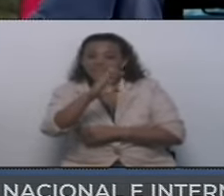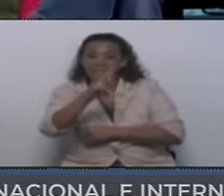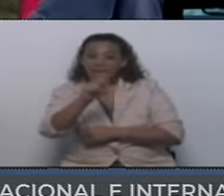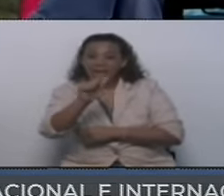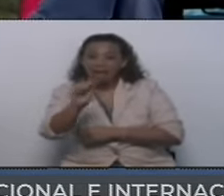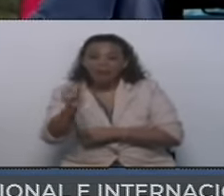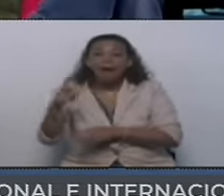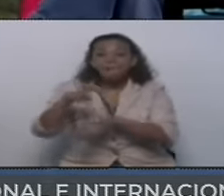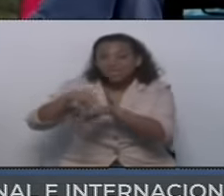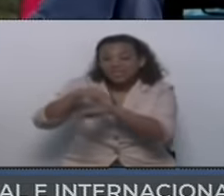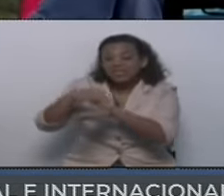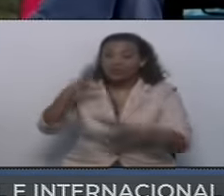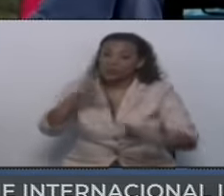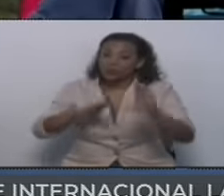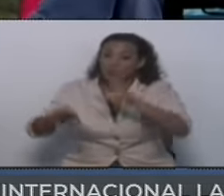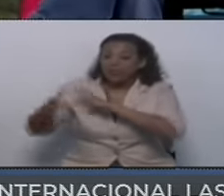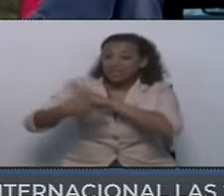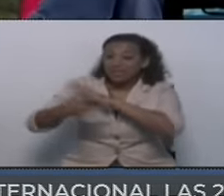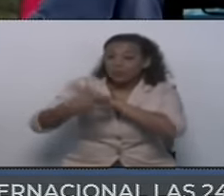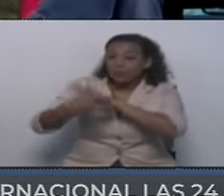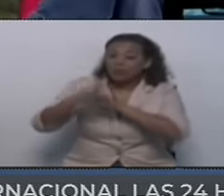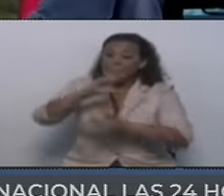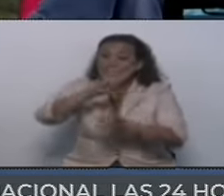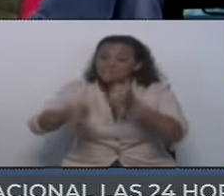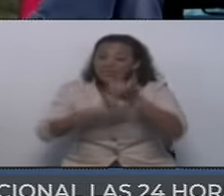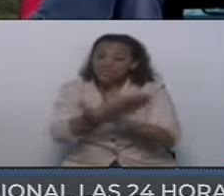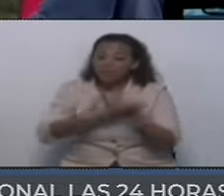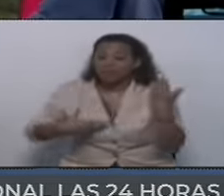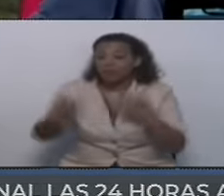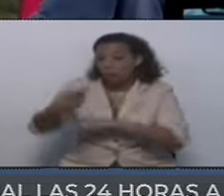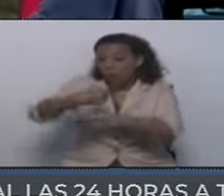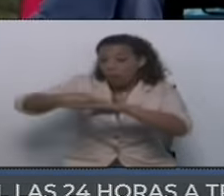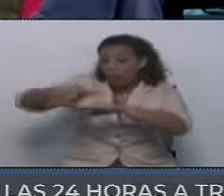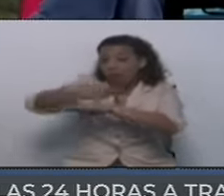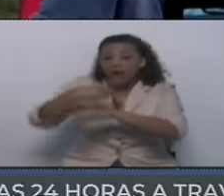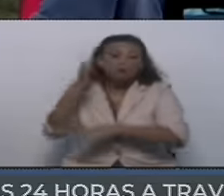Poder Popular para la Ciencia, Tecnología, vicepresidenta de Gobierno.